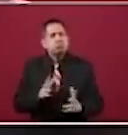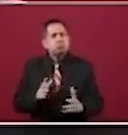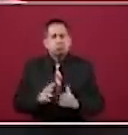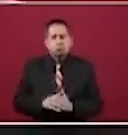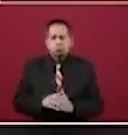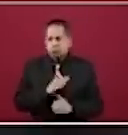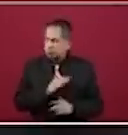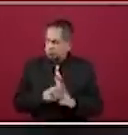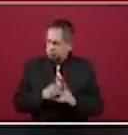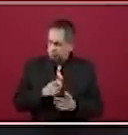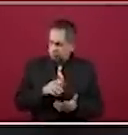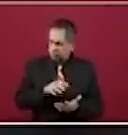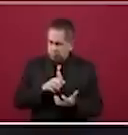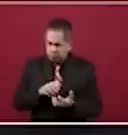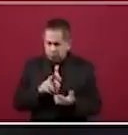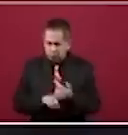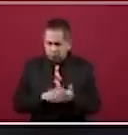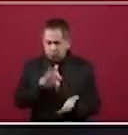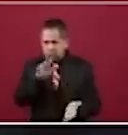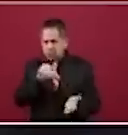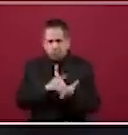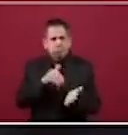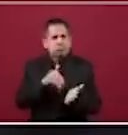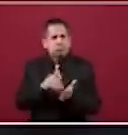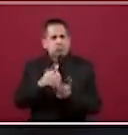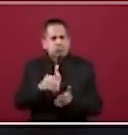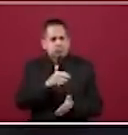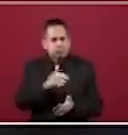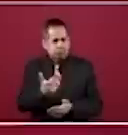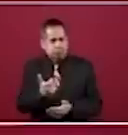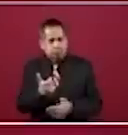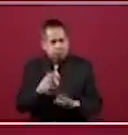con un ahorro de alrededor de 5,000 millones de pesos